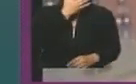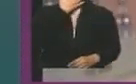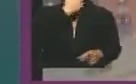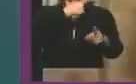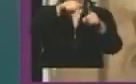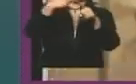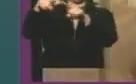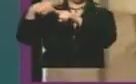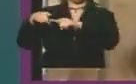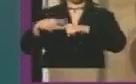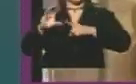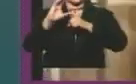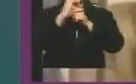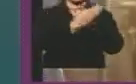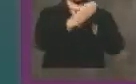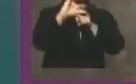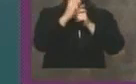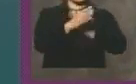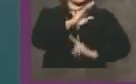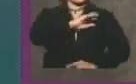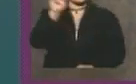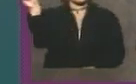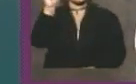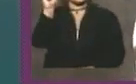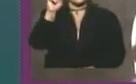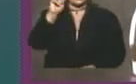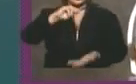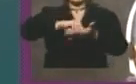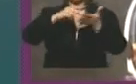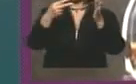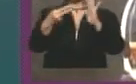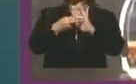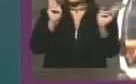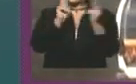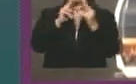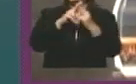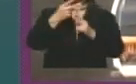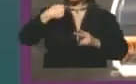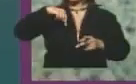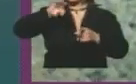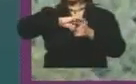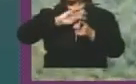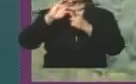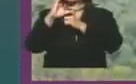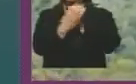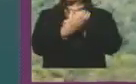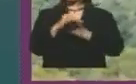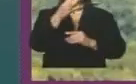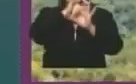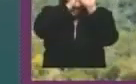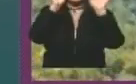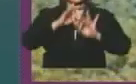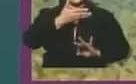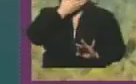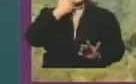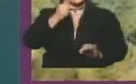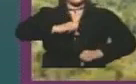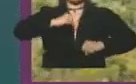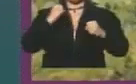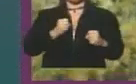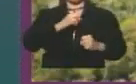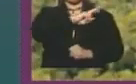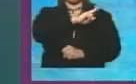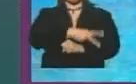manifestaciones culturales. Porque conocer nuestras culturas es la mejor forma de fortalecer nuestra identidad